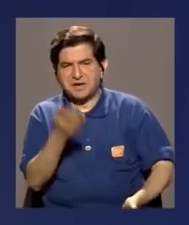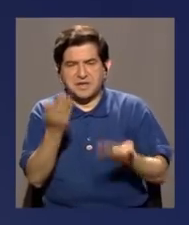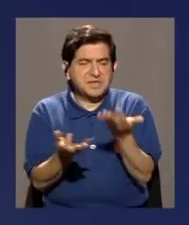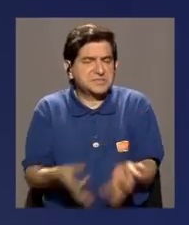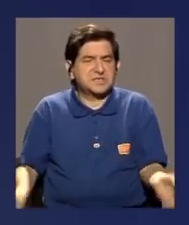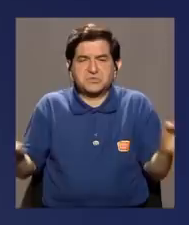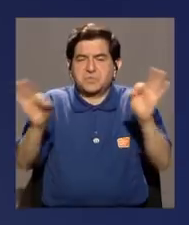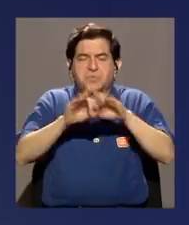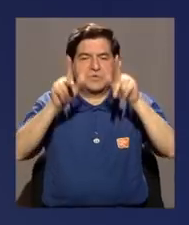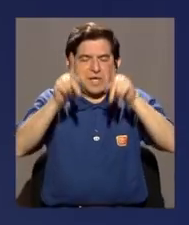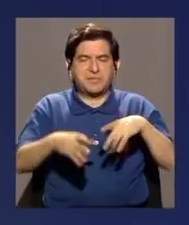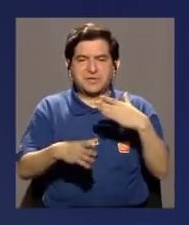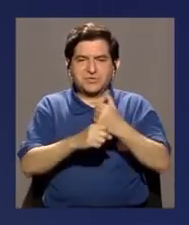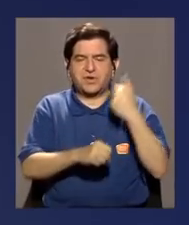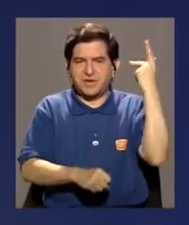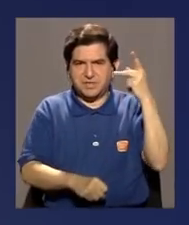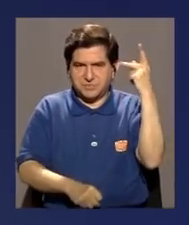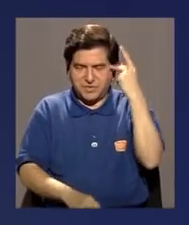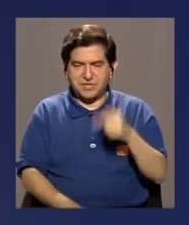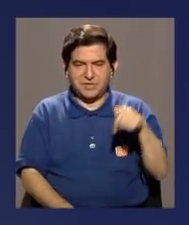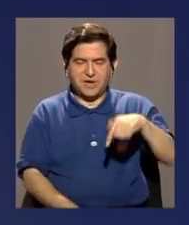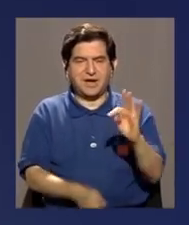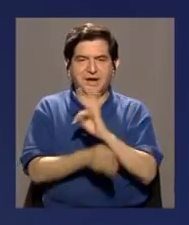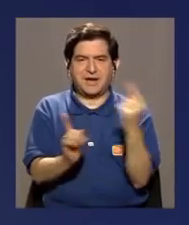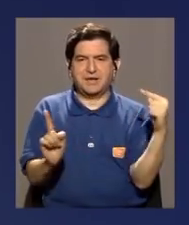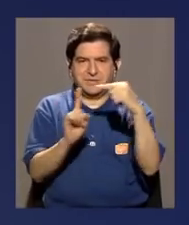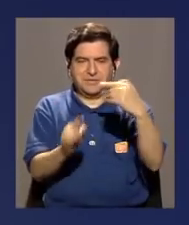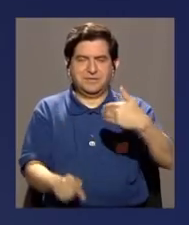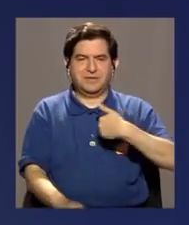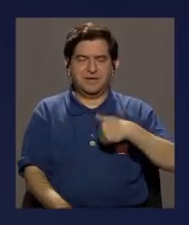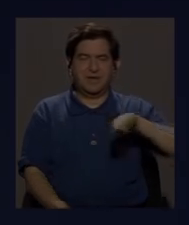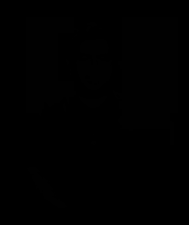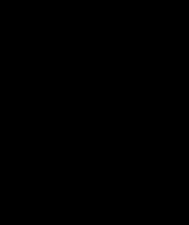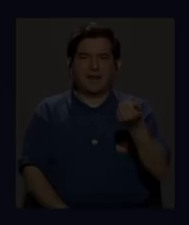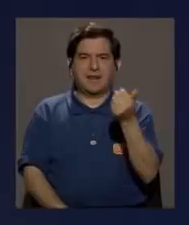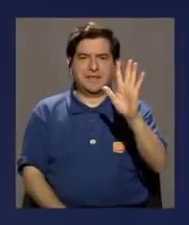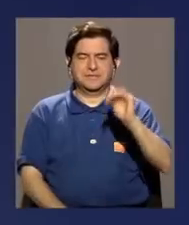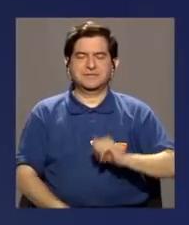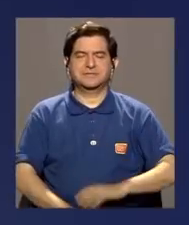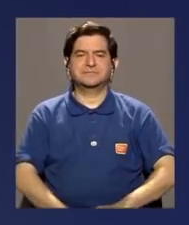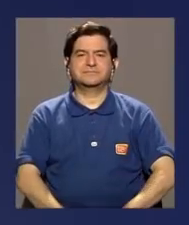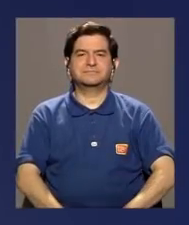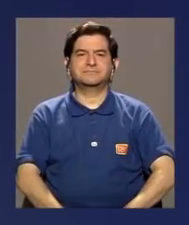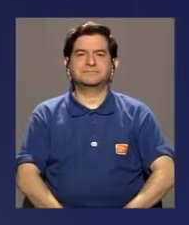irrelevantes a quienes hacen política hacemos televisión con sentido en canal 15